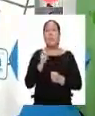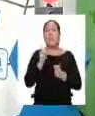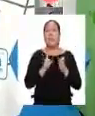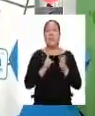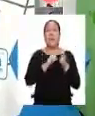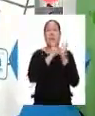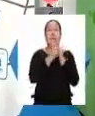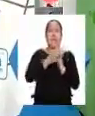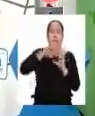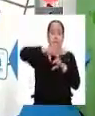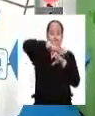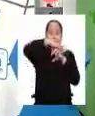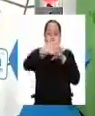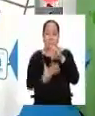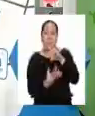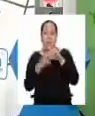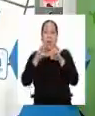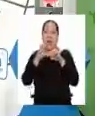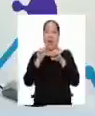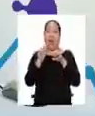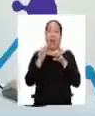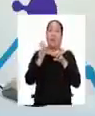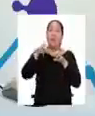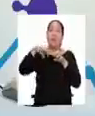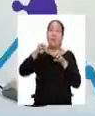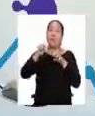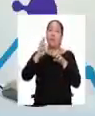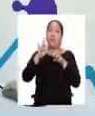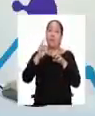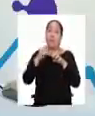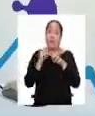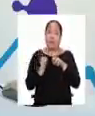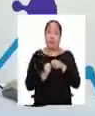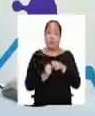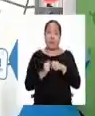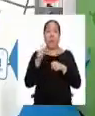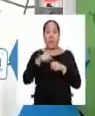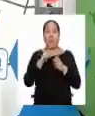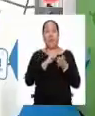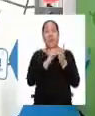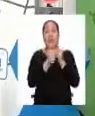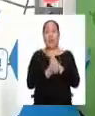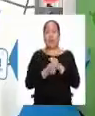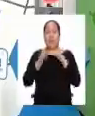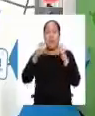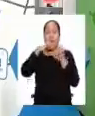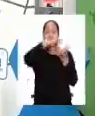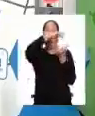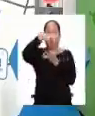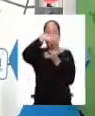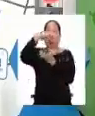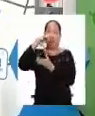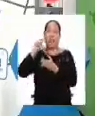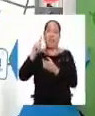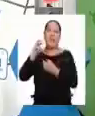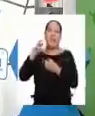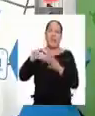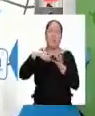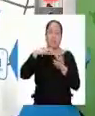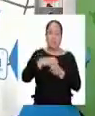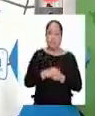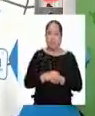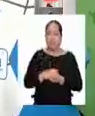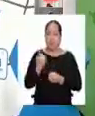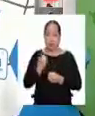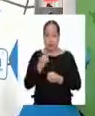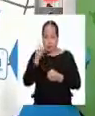la atmósfera mundial y que se suma a la variabilidad natural del clima de los últimos años. Eso quiere decir que no solo es la